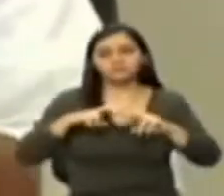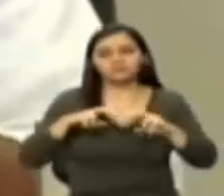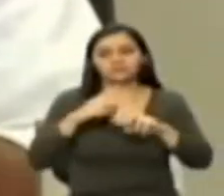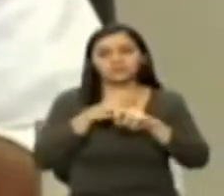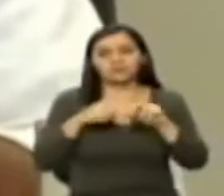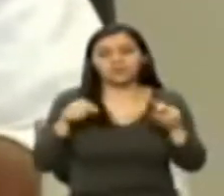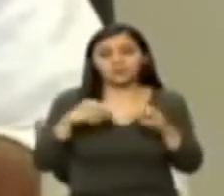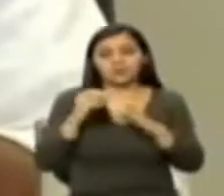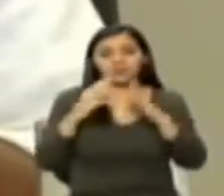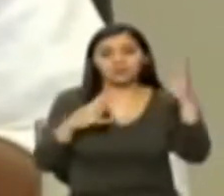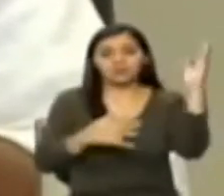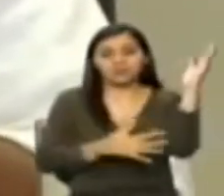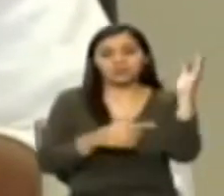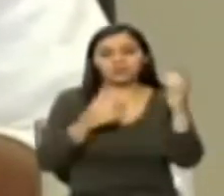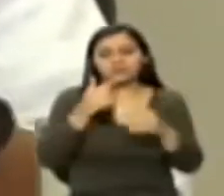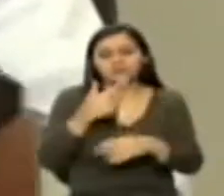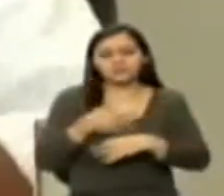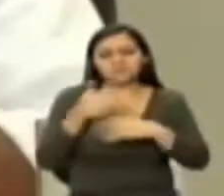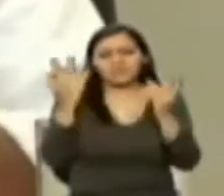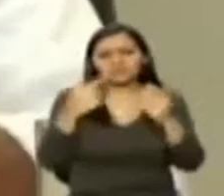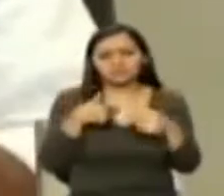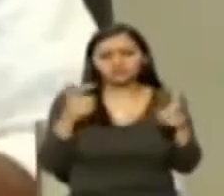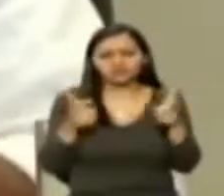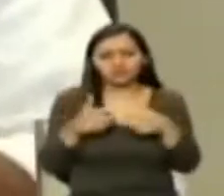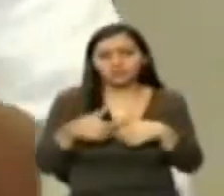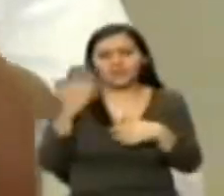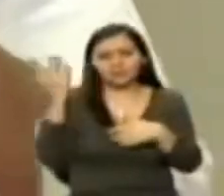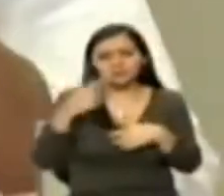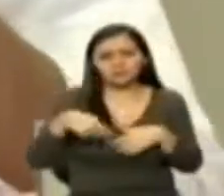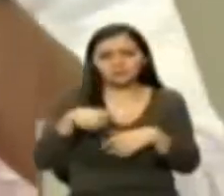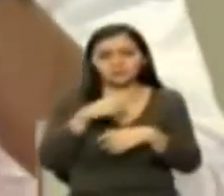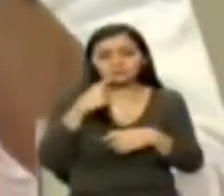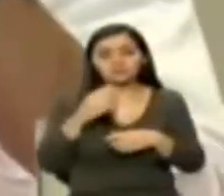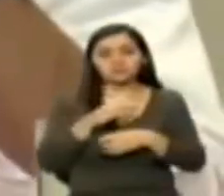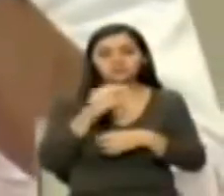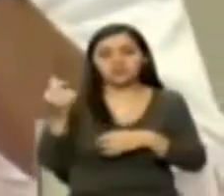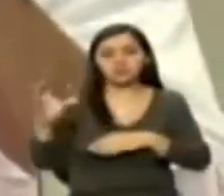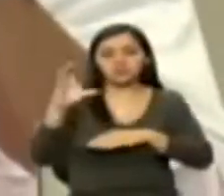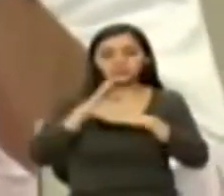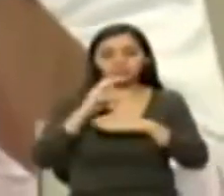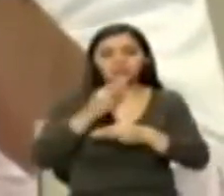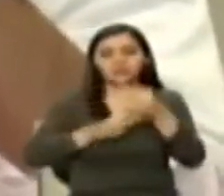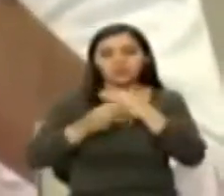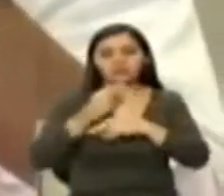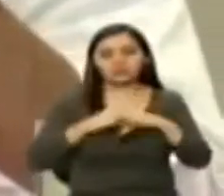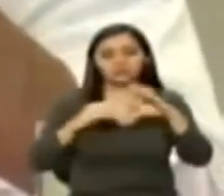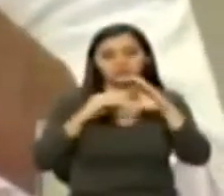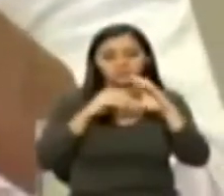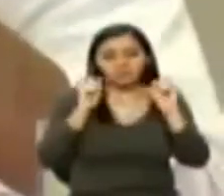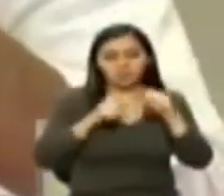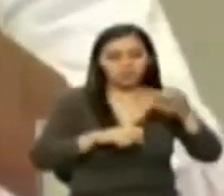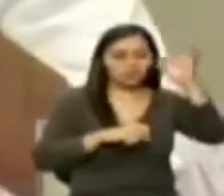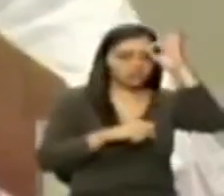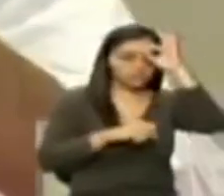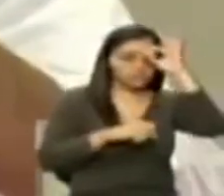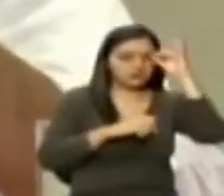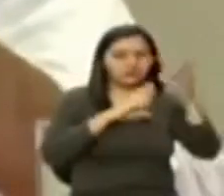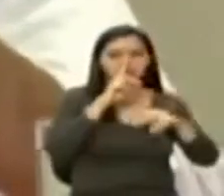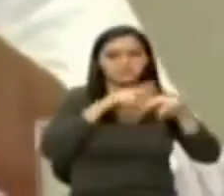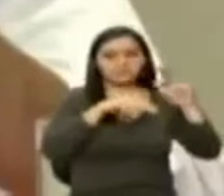hay un proyecto 3 veces más grande que Mirador, que es el que nos ha anticipado regalías, con lo cual hemos podido hacer todo esto, el hospital de Yanzasa,